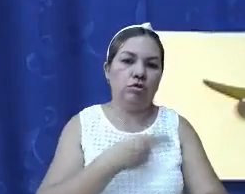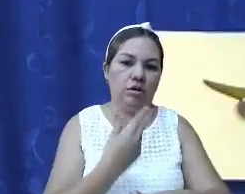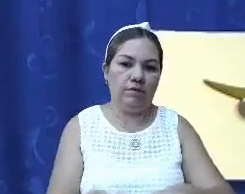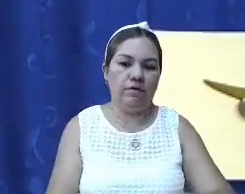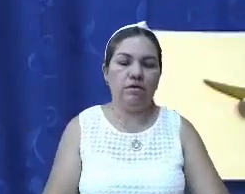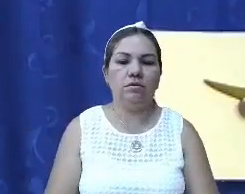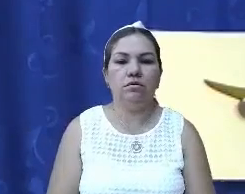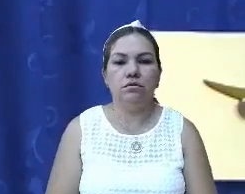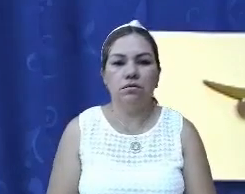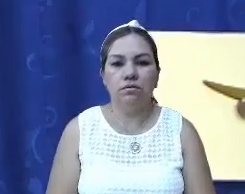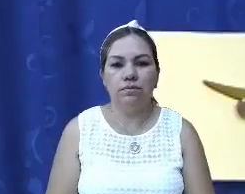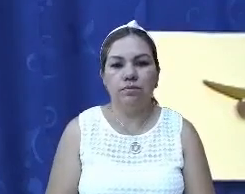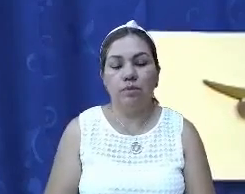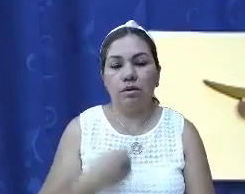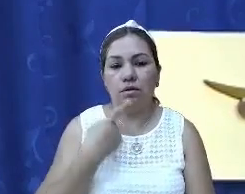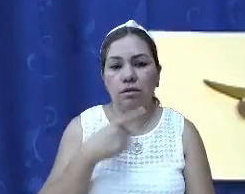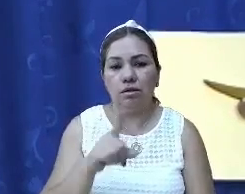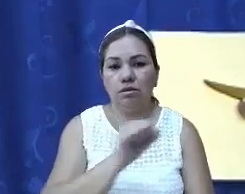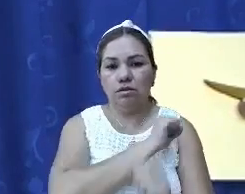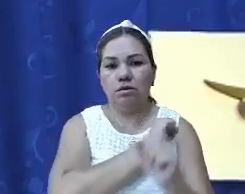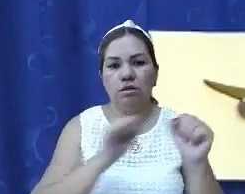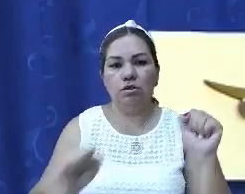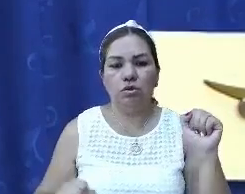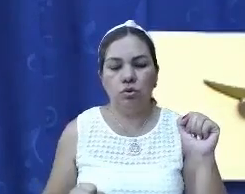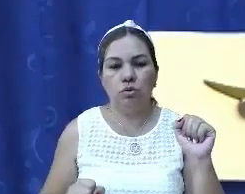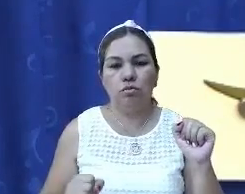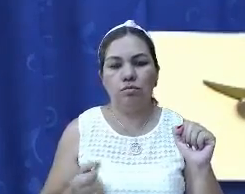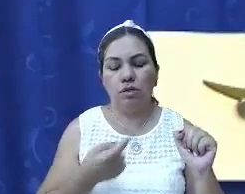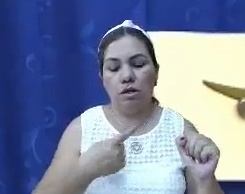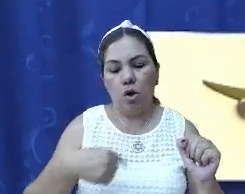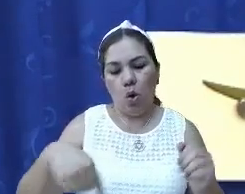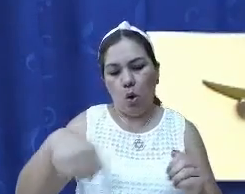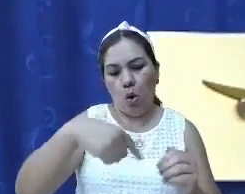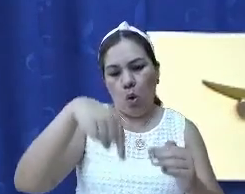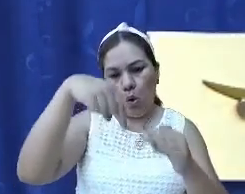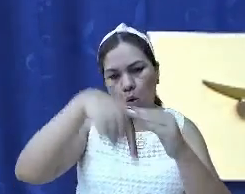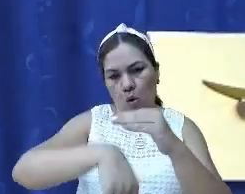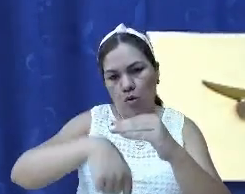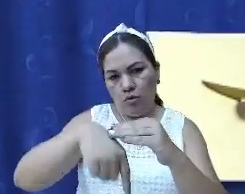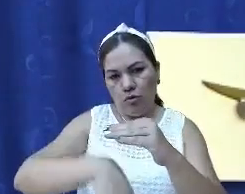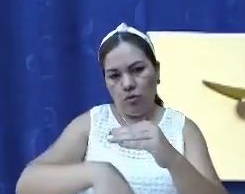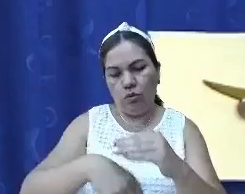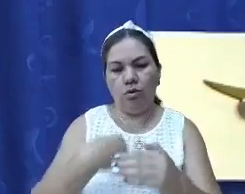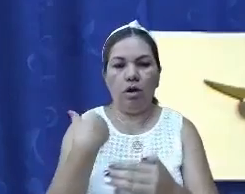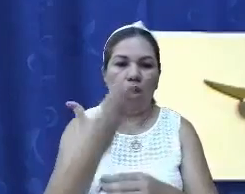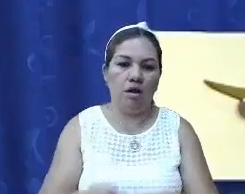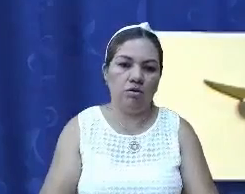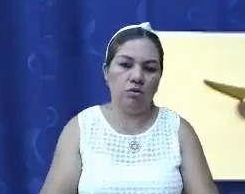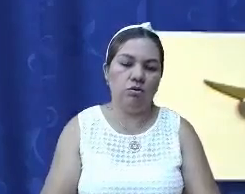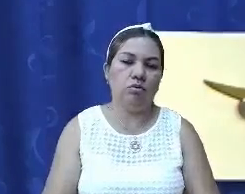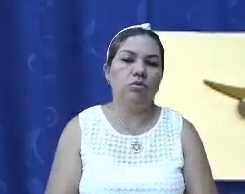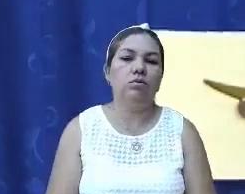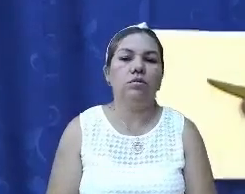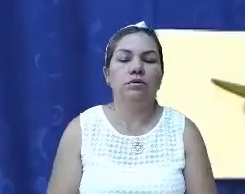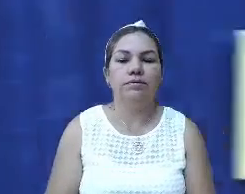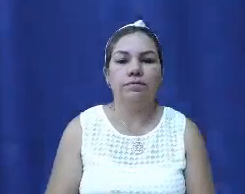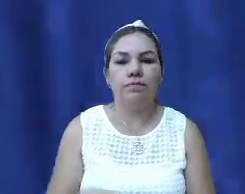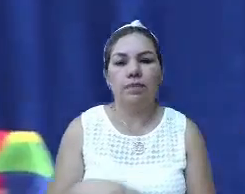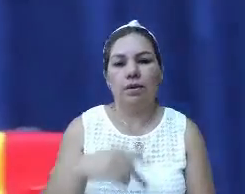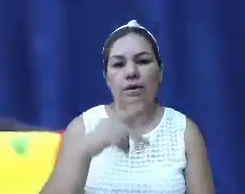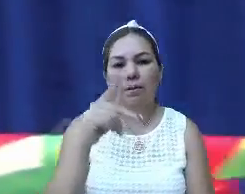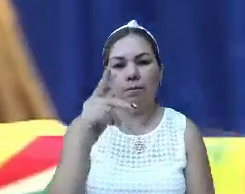Entonces, ¿qué dice acá el Señor? El que hiciere hoyo caerá en él, y el que aportillare un vallado le va a morder la